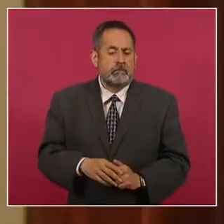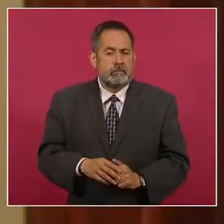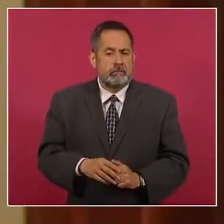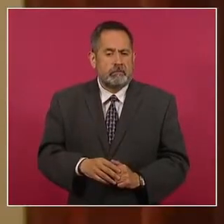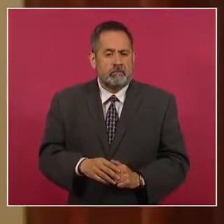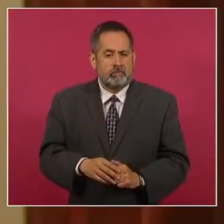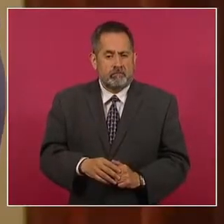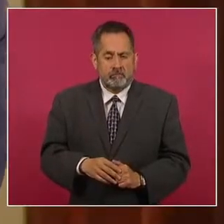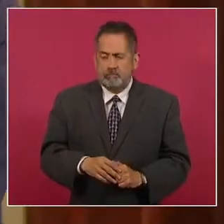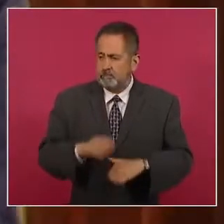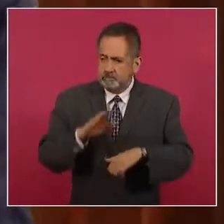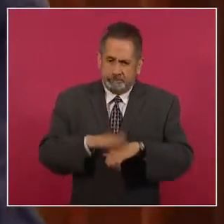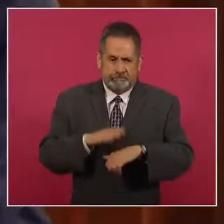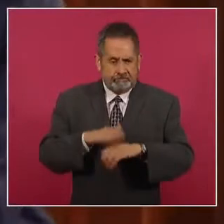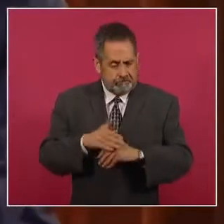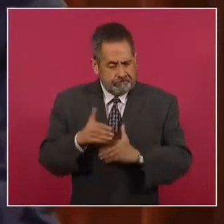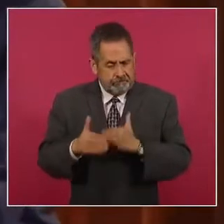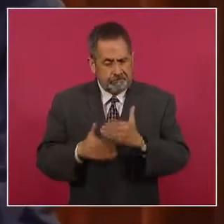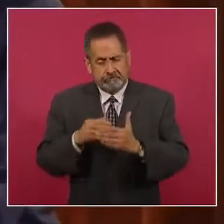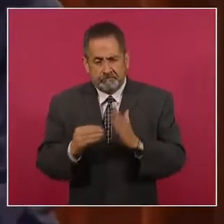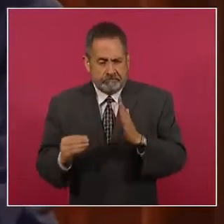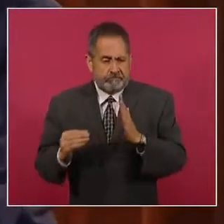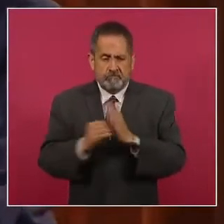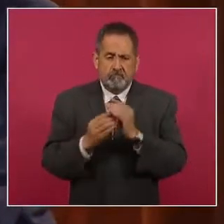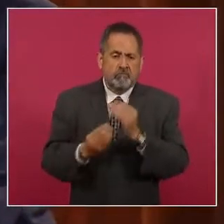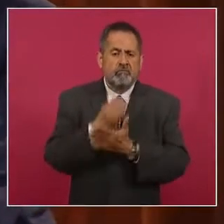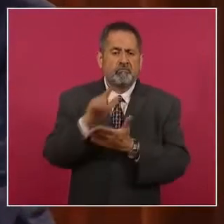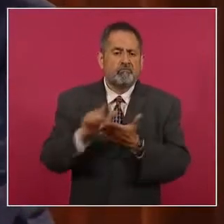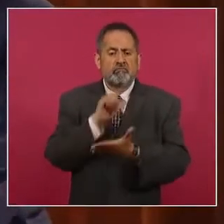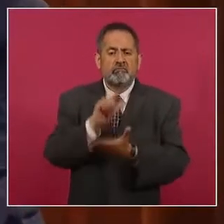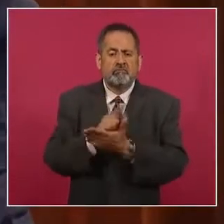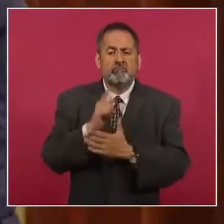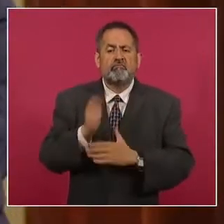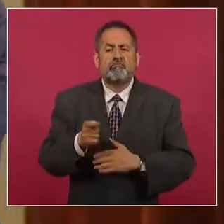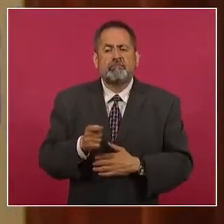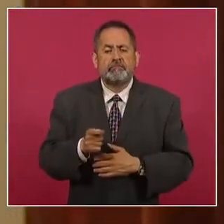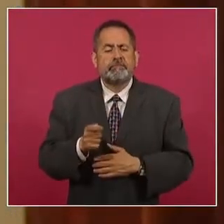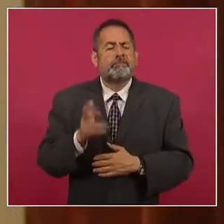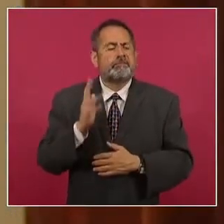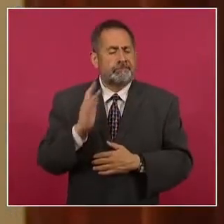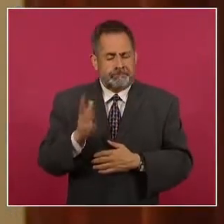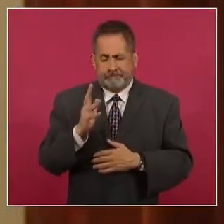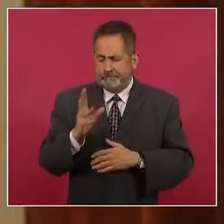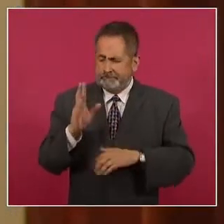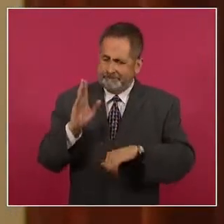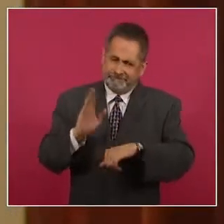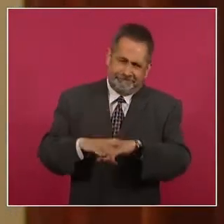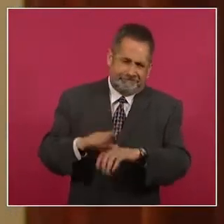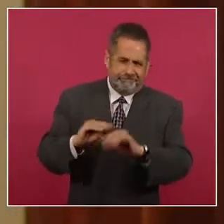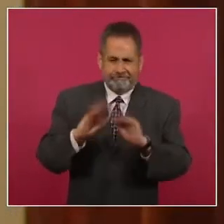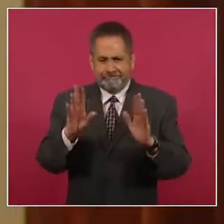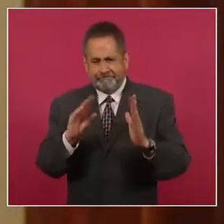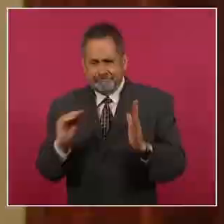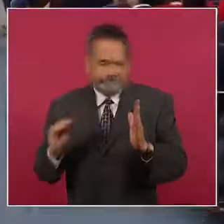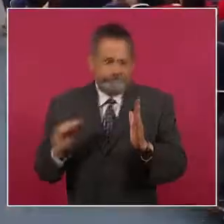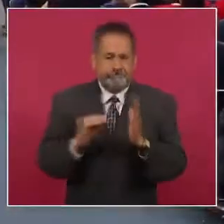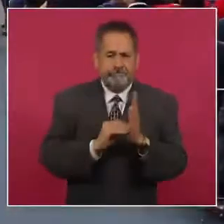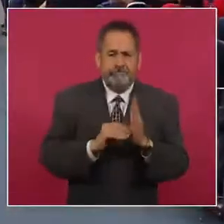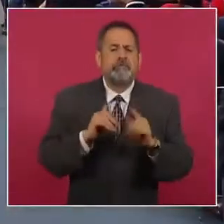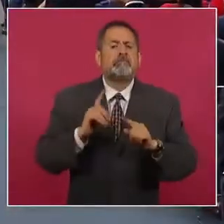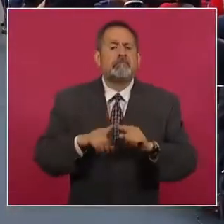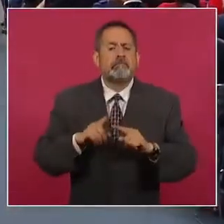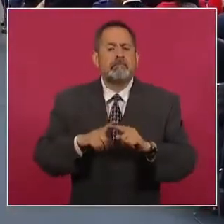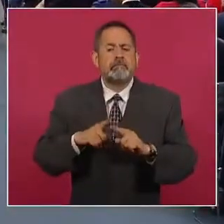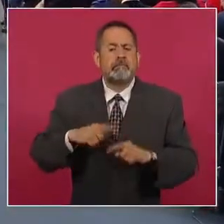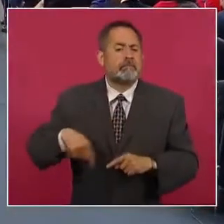se avanzó en establecer con más claridad el